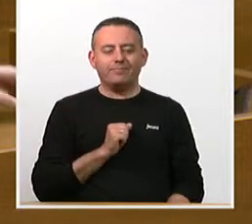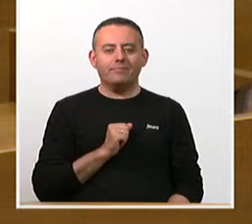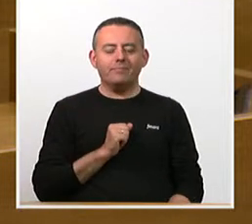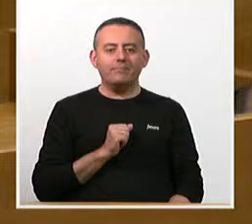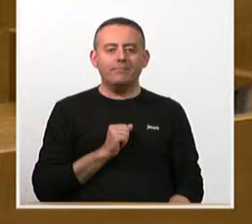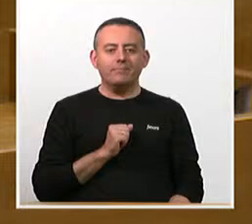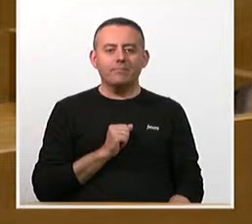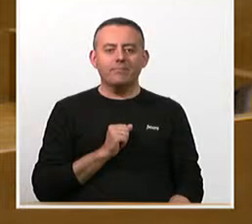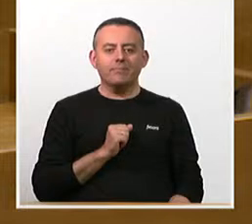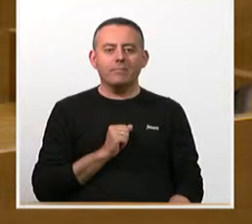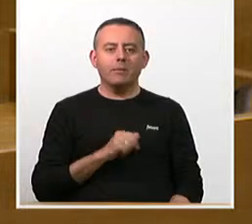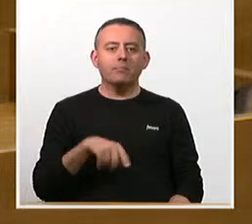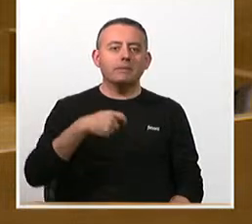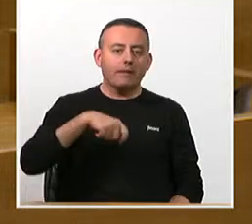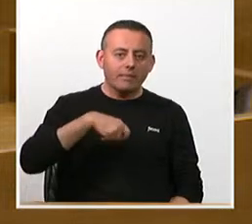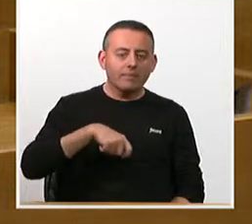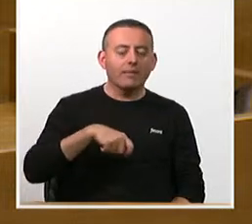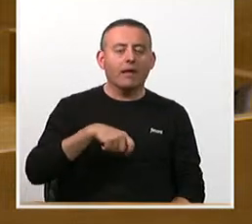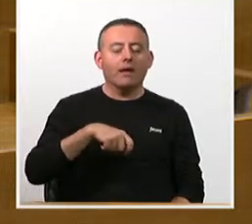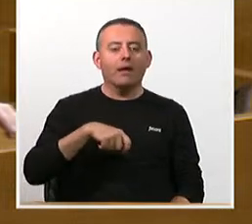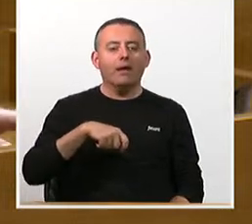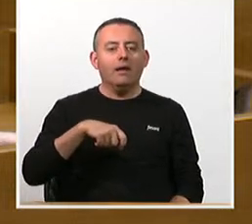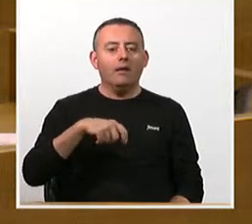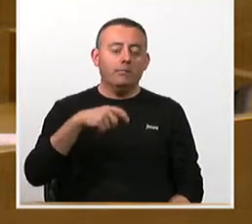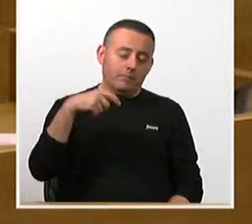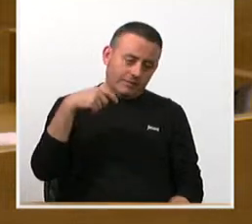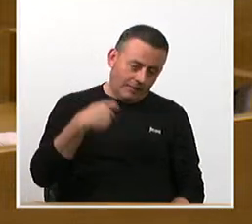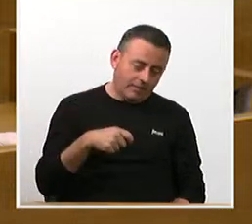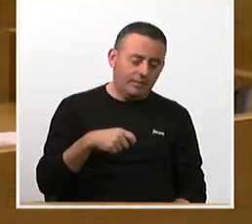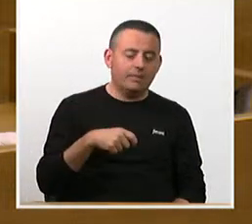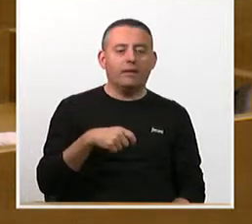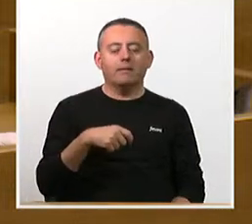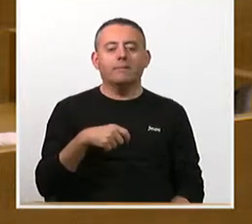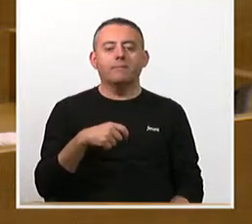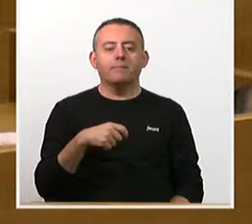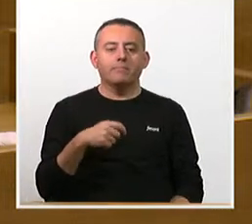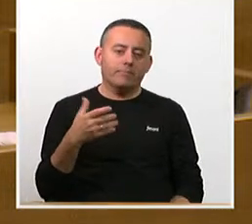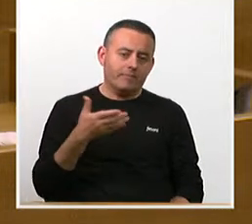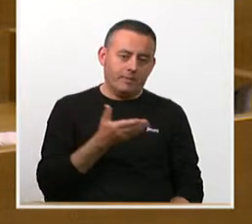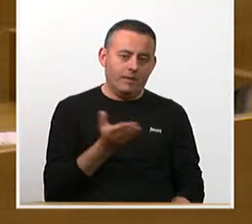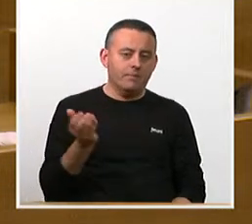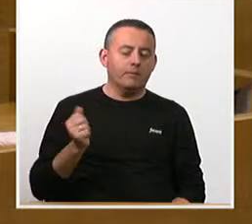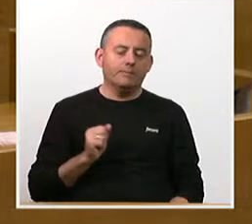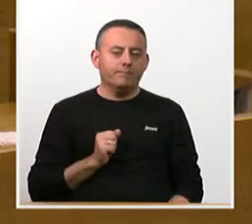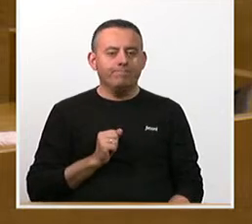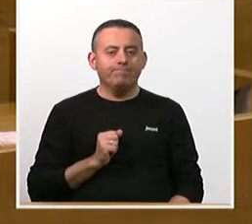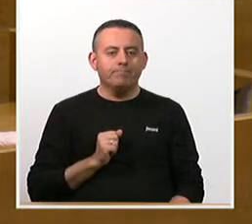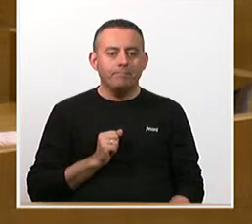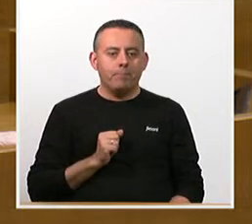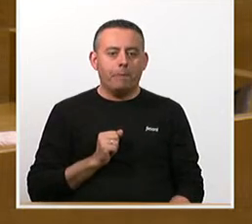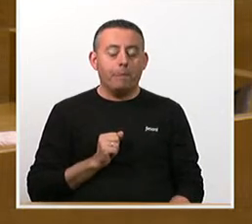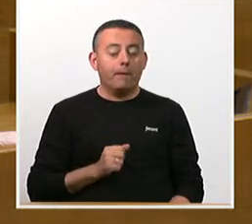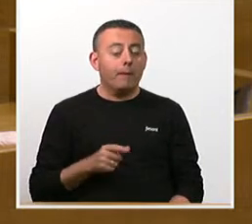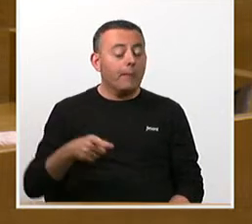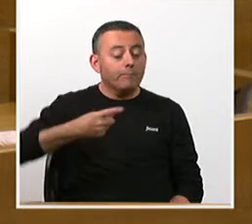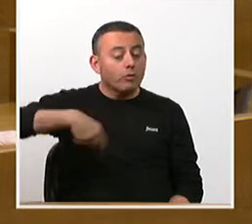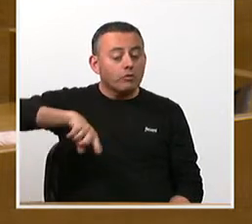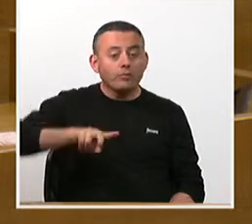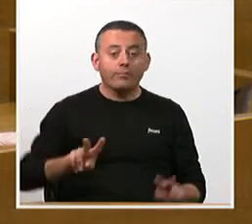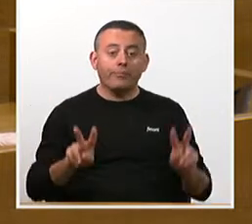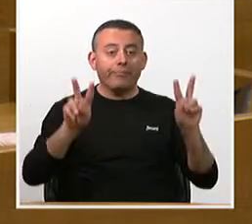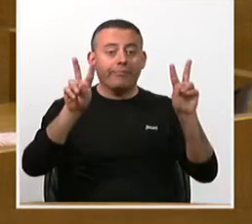miembros del conse señora Gómez para este consell sin duda el agua y las infraestructuras hídricas son prioritarias ya lo